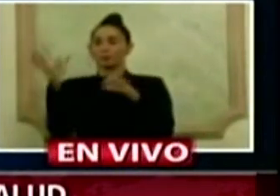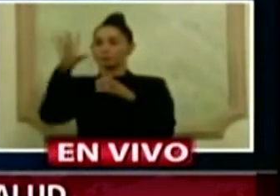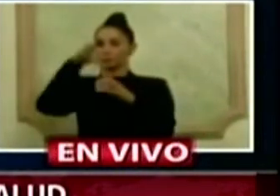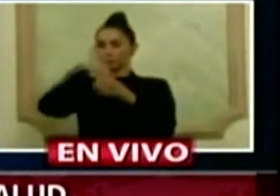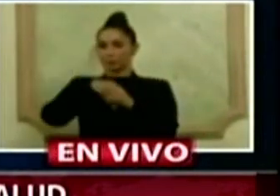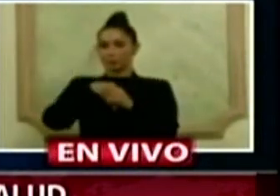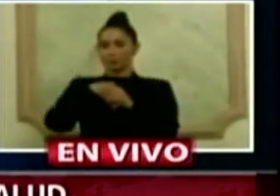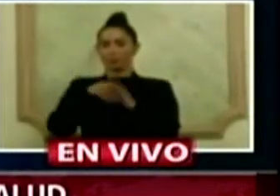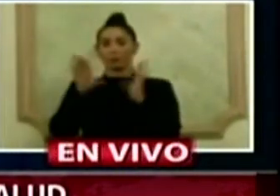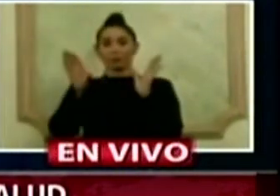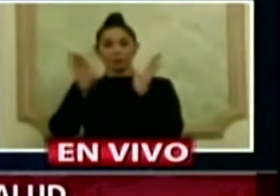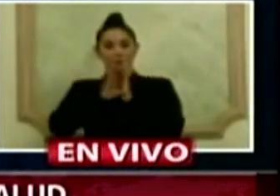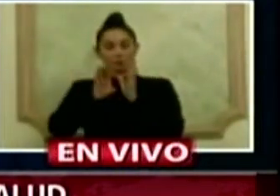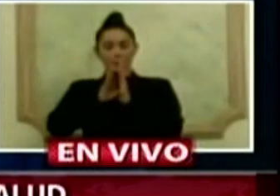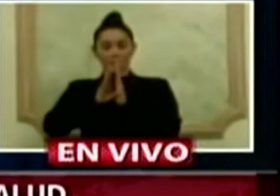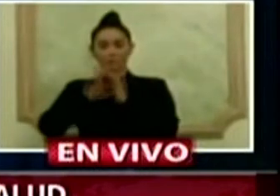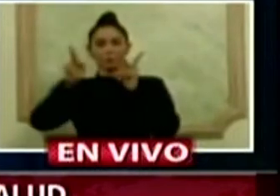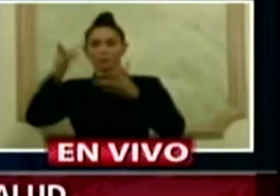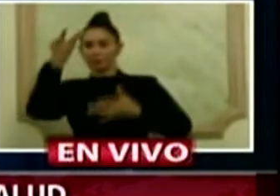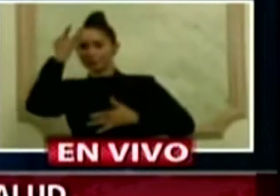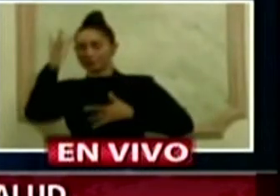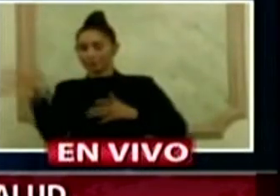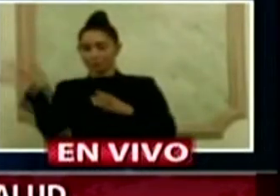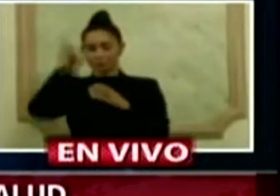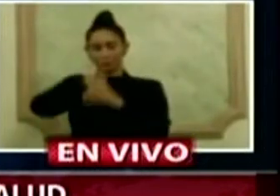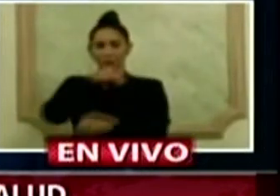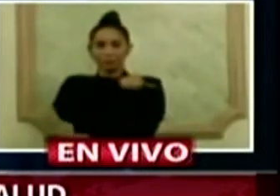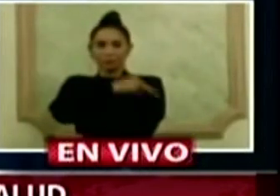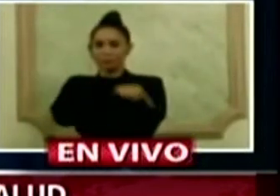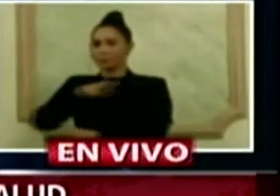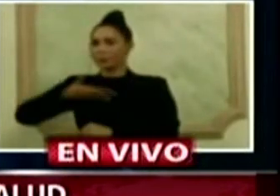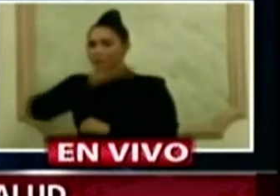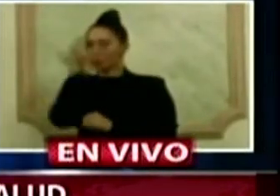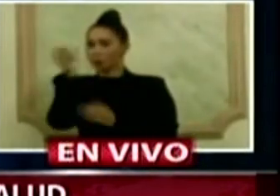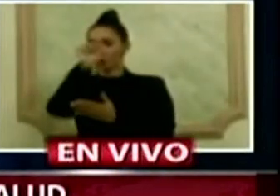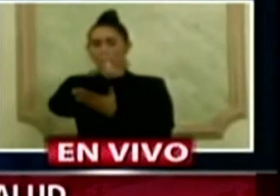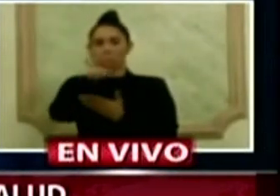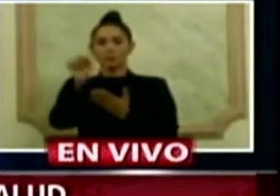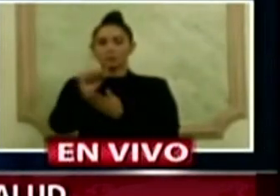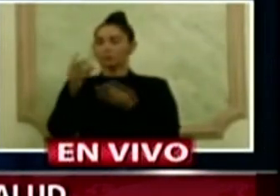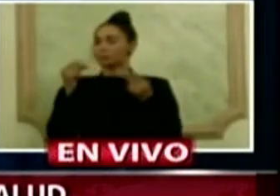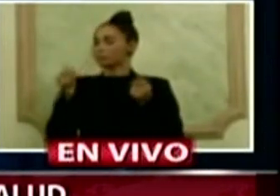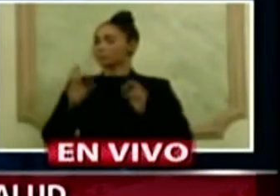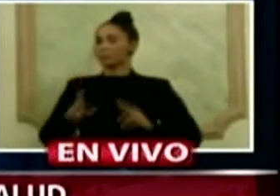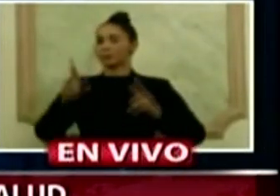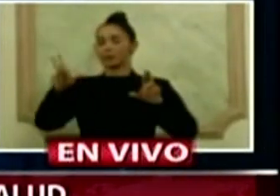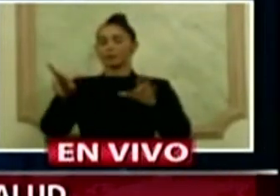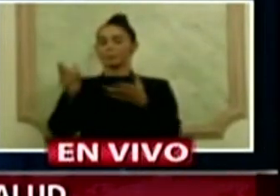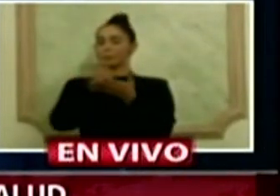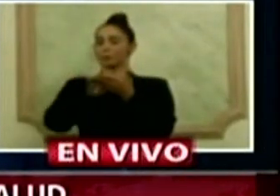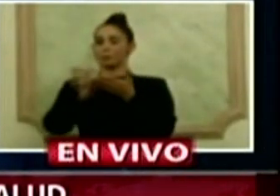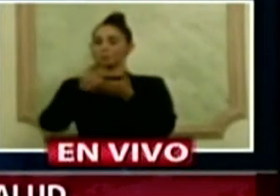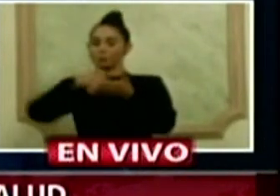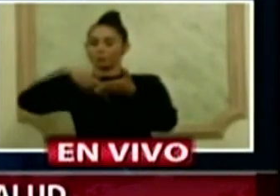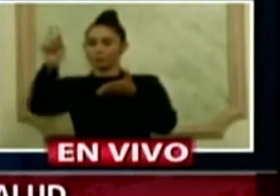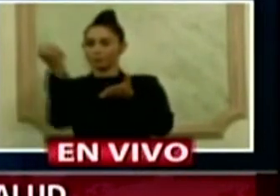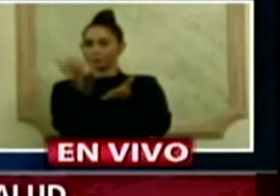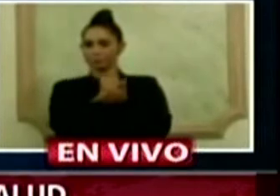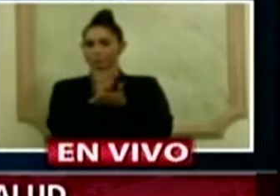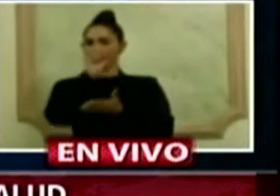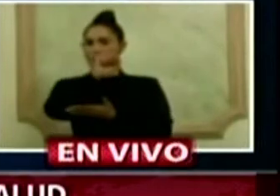hospitales públicos inmediatamente se los vamos a entregar para que tengan mucho más facilidades de atención.